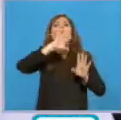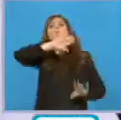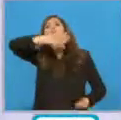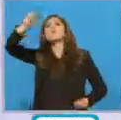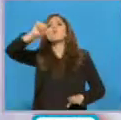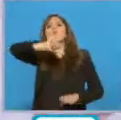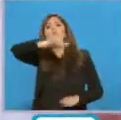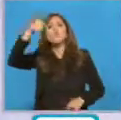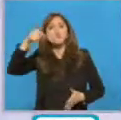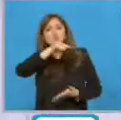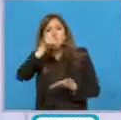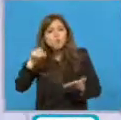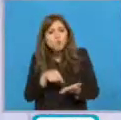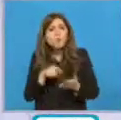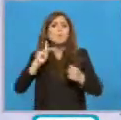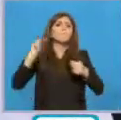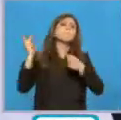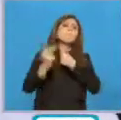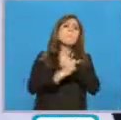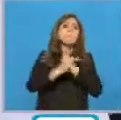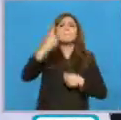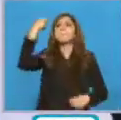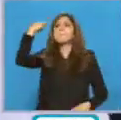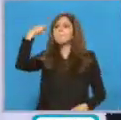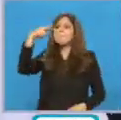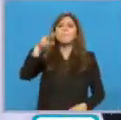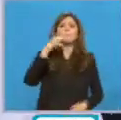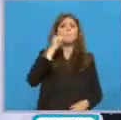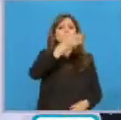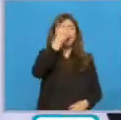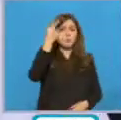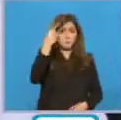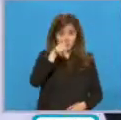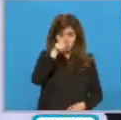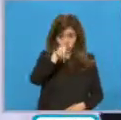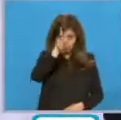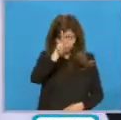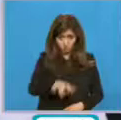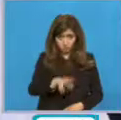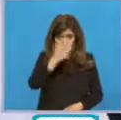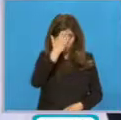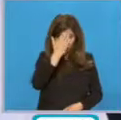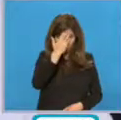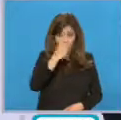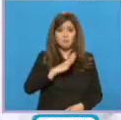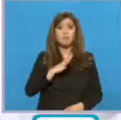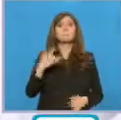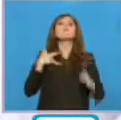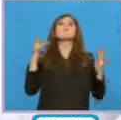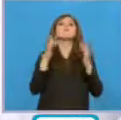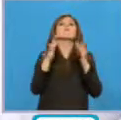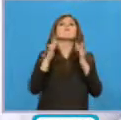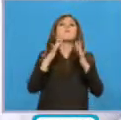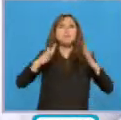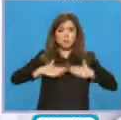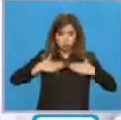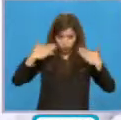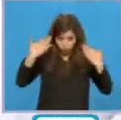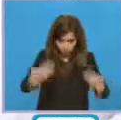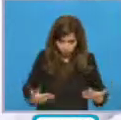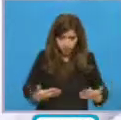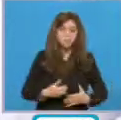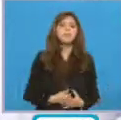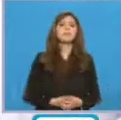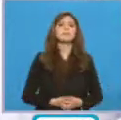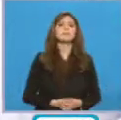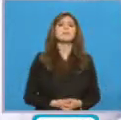amiga a otra ciudad, a otro país, anda de viaje, no lo sé, pero sí la conoces, sabes que es real, sabes que hay una relación de confianza. Esto para